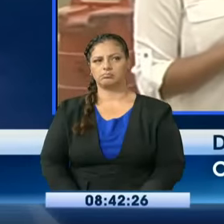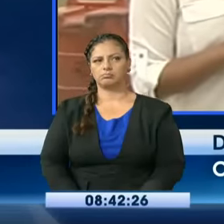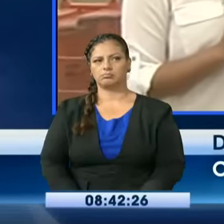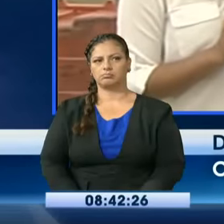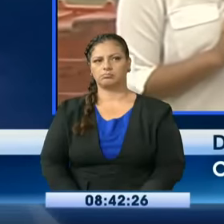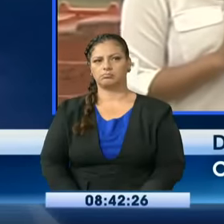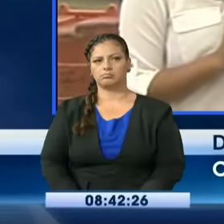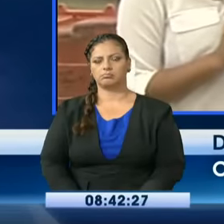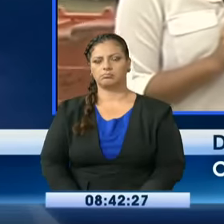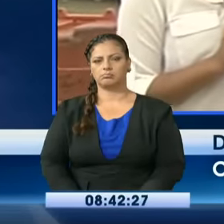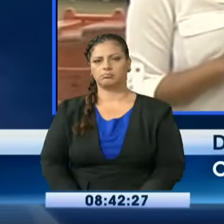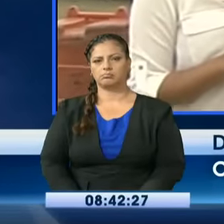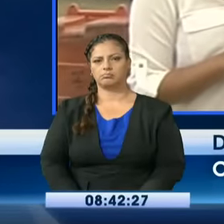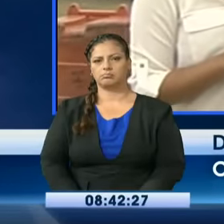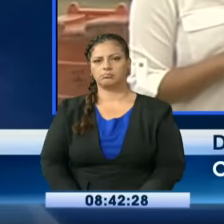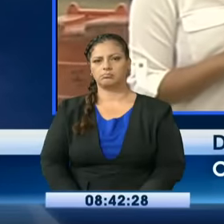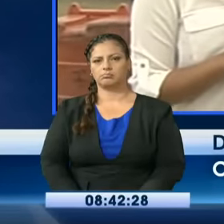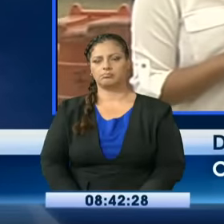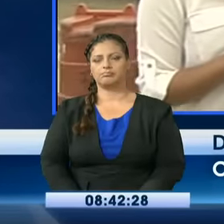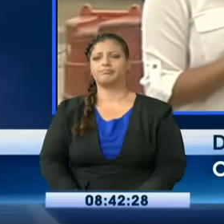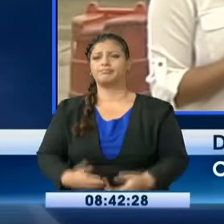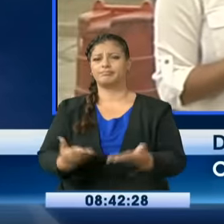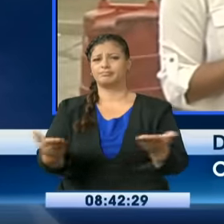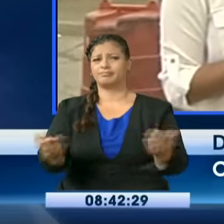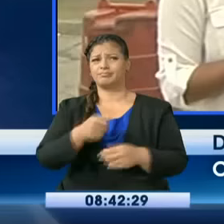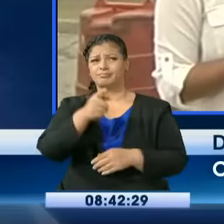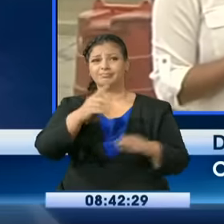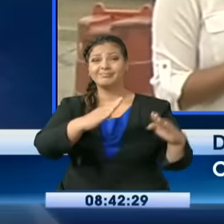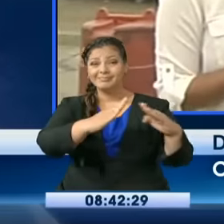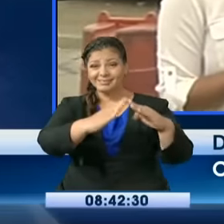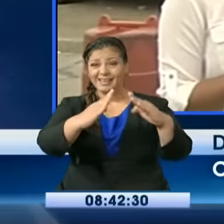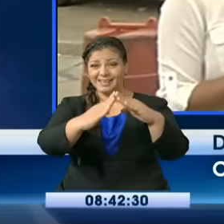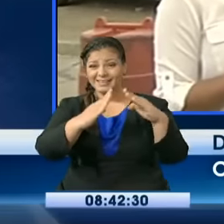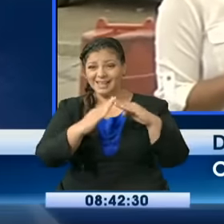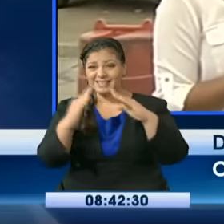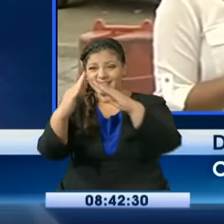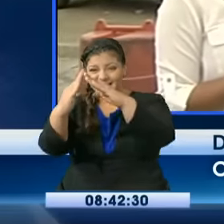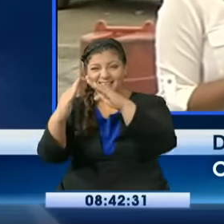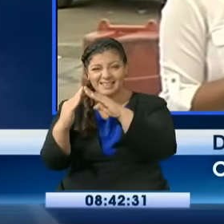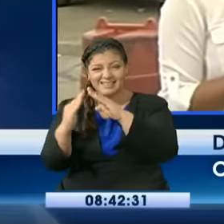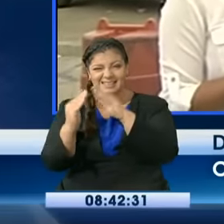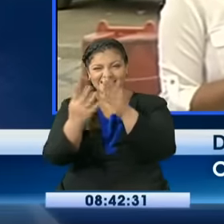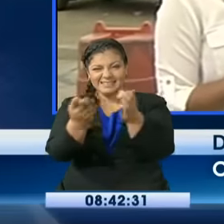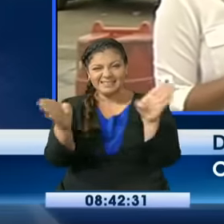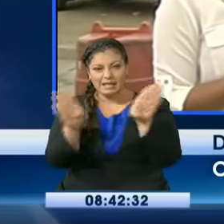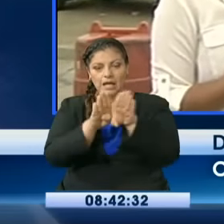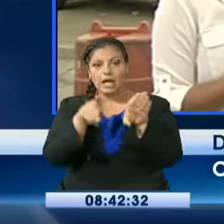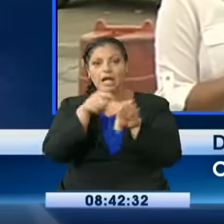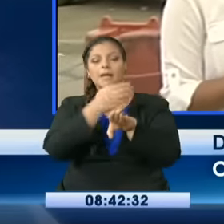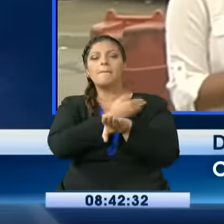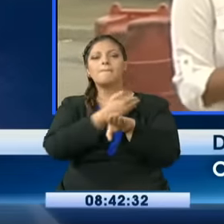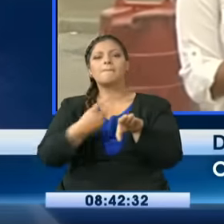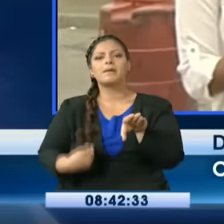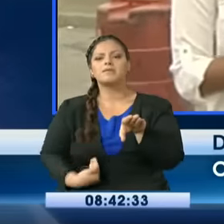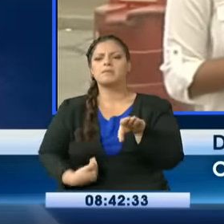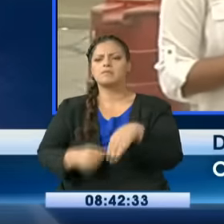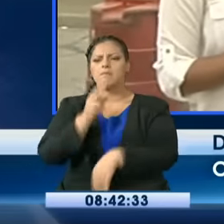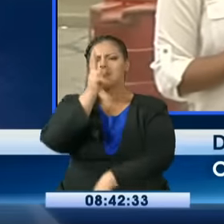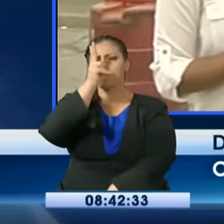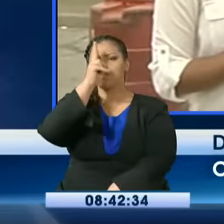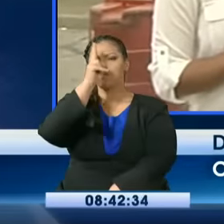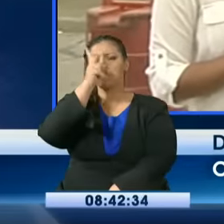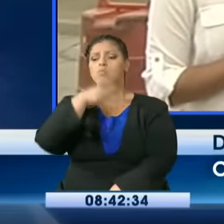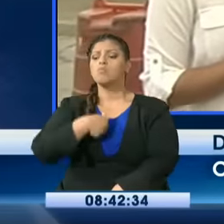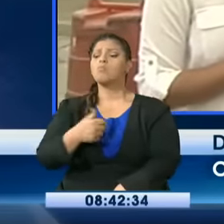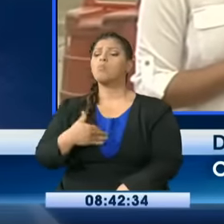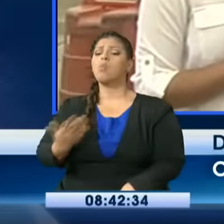Ávila. La situación ahí es que el señor estaría, si así es, que está cobrando, lucrando de un bien municipal, porque las calles son